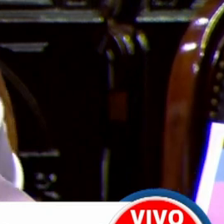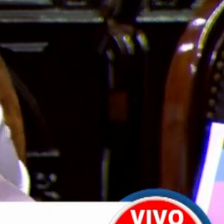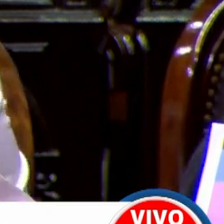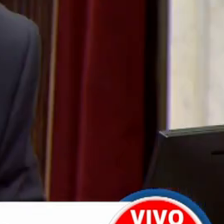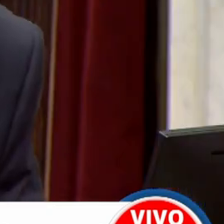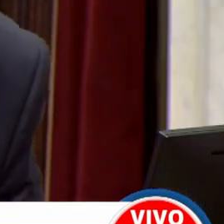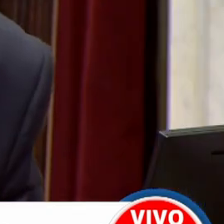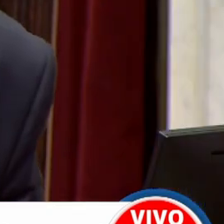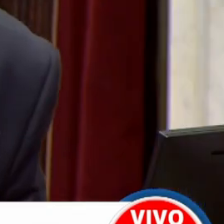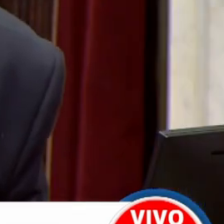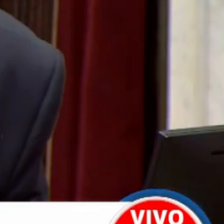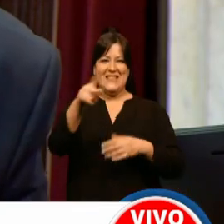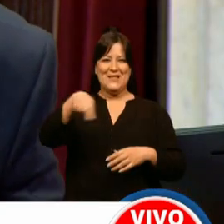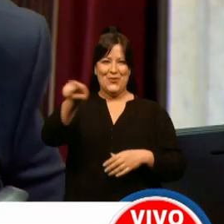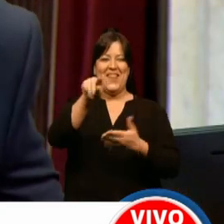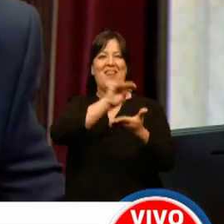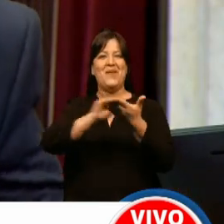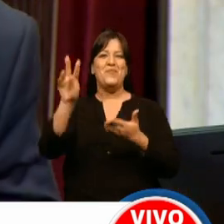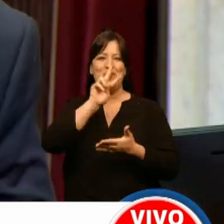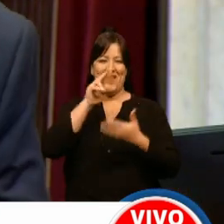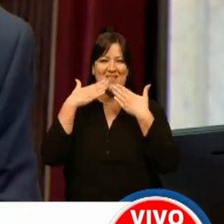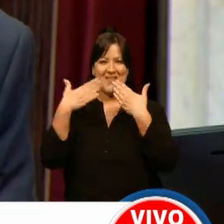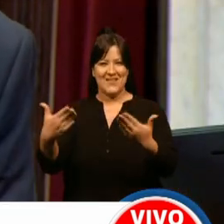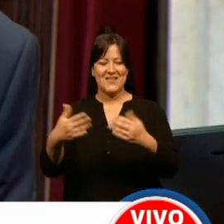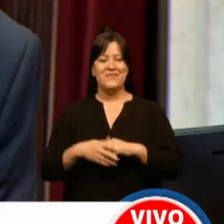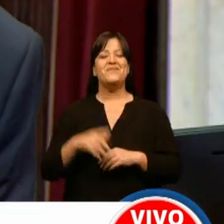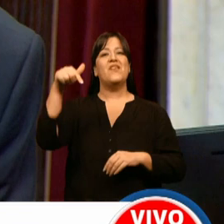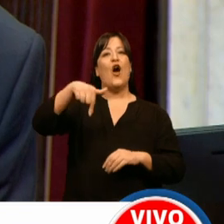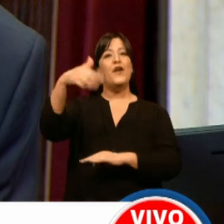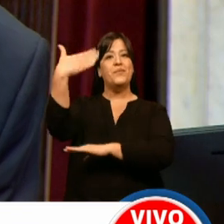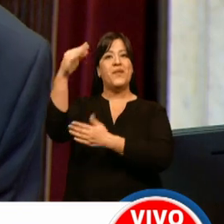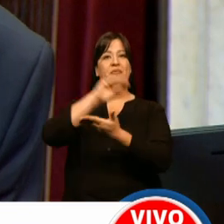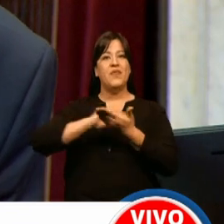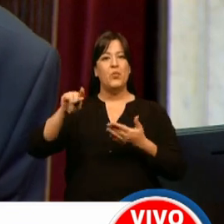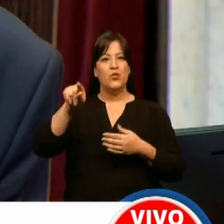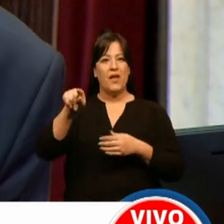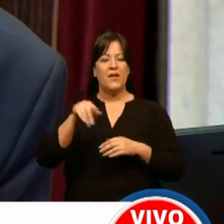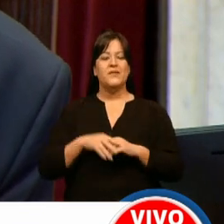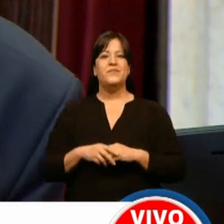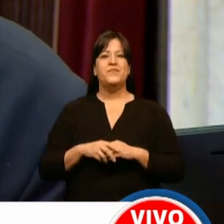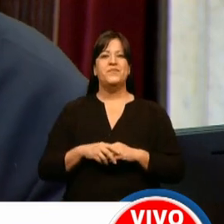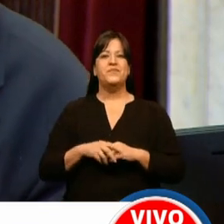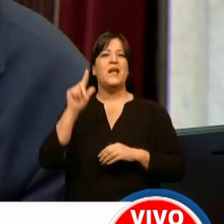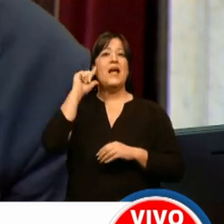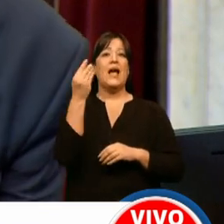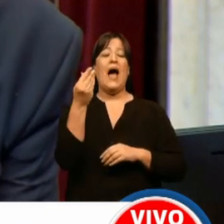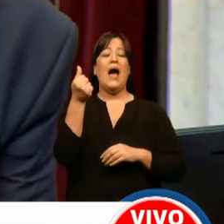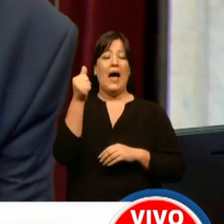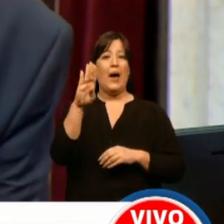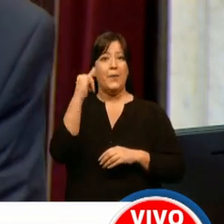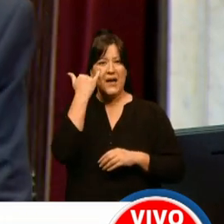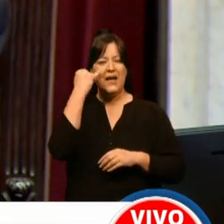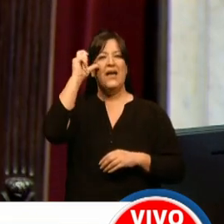muchas gracias a usted diputada sin ley tiene la palabra la diputada gaby estévez